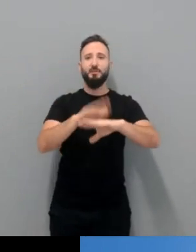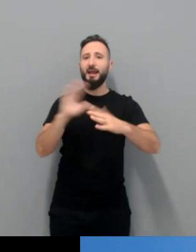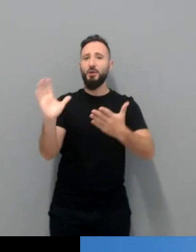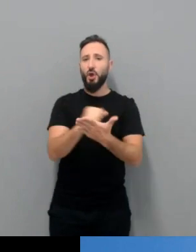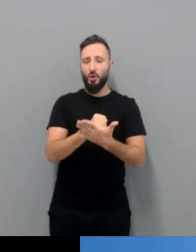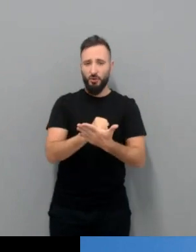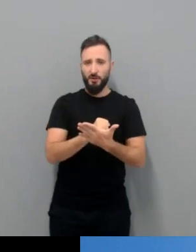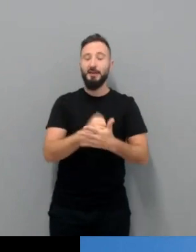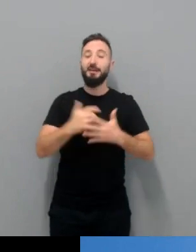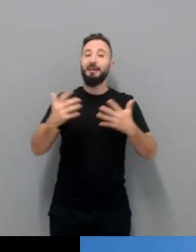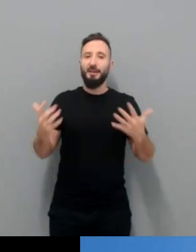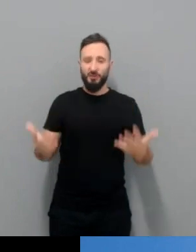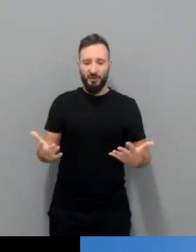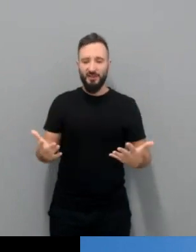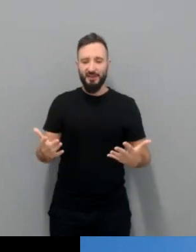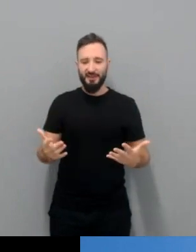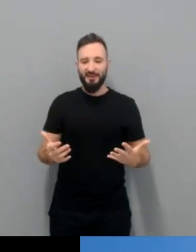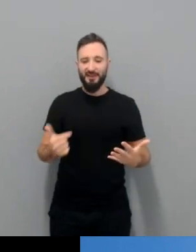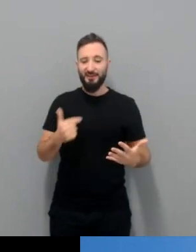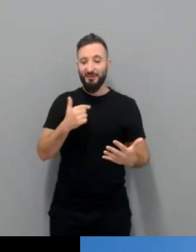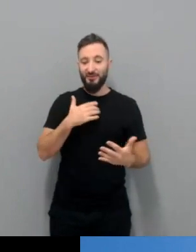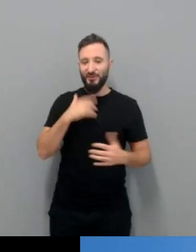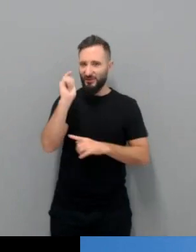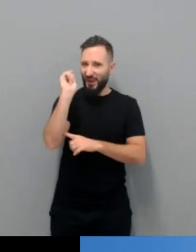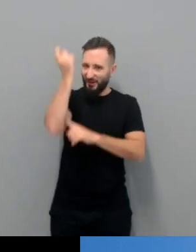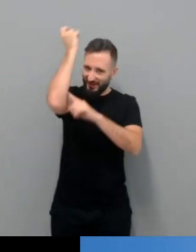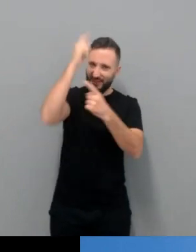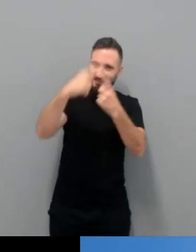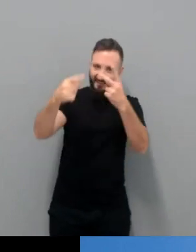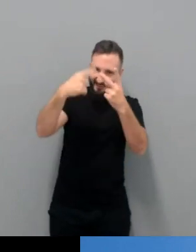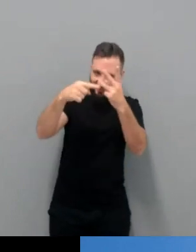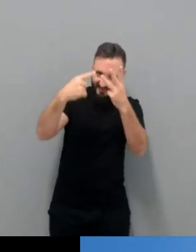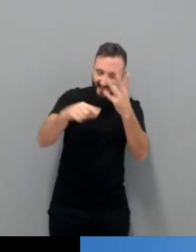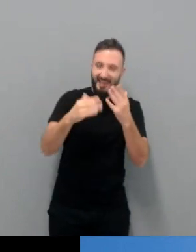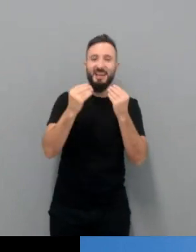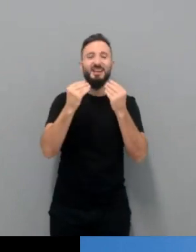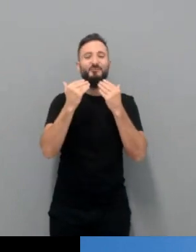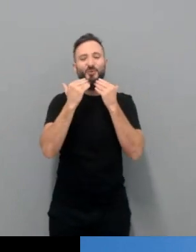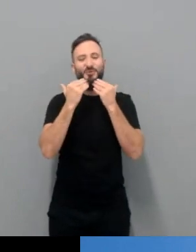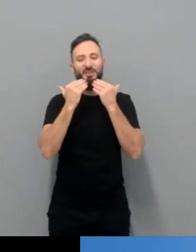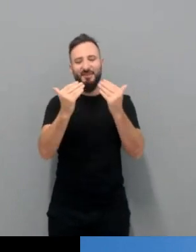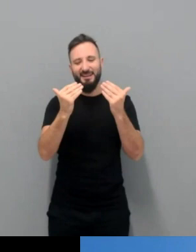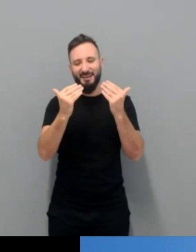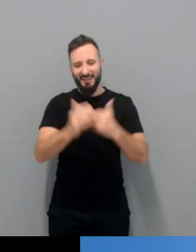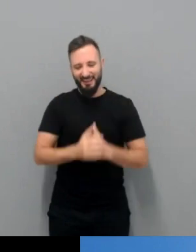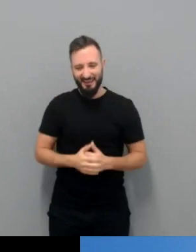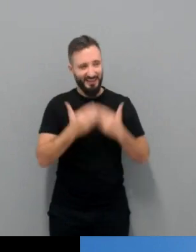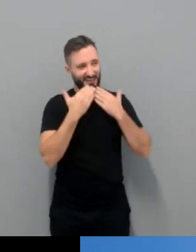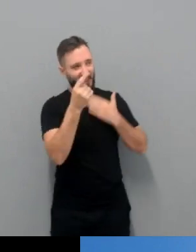que he conseguido hacerlo. Muchísimas gracias